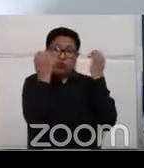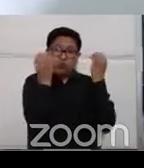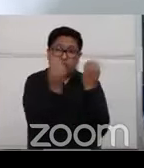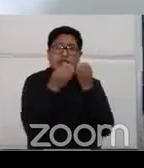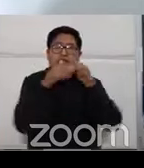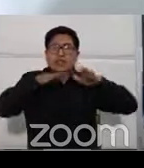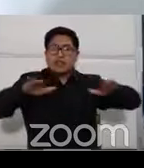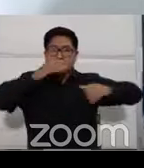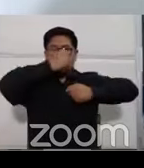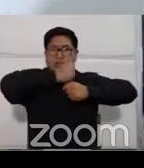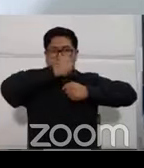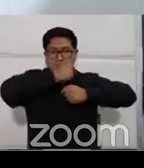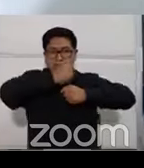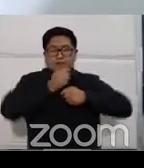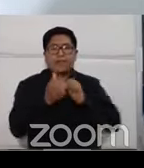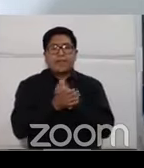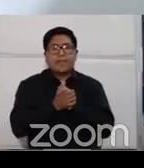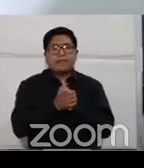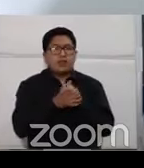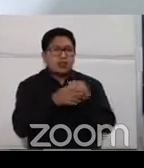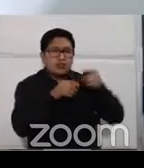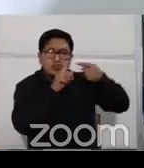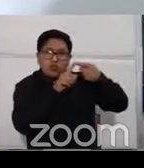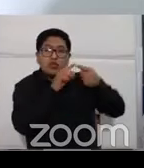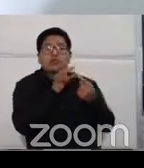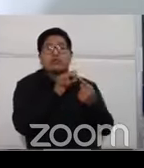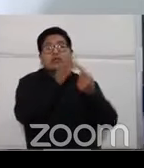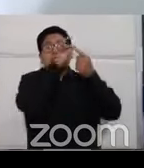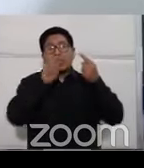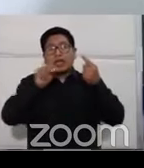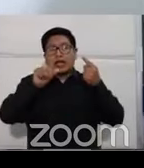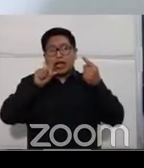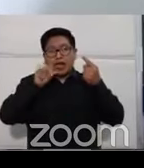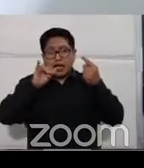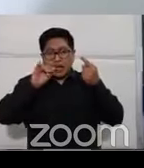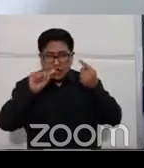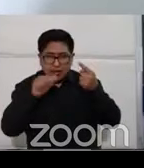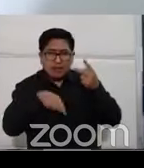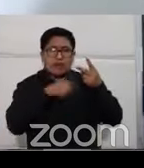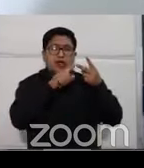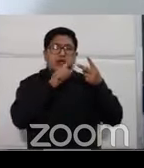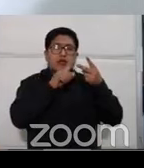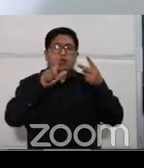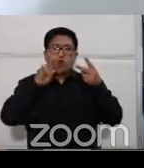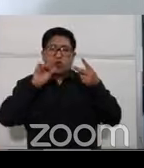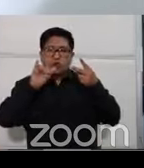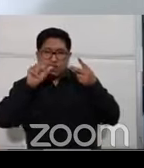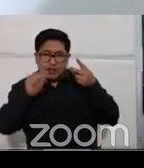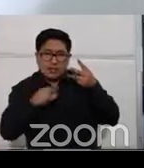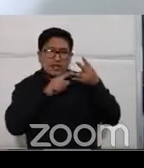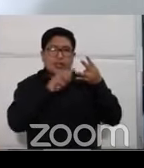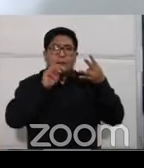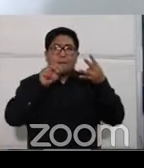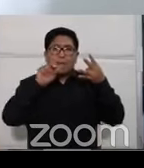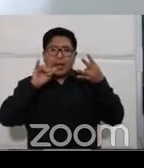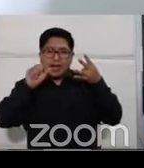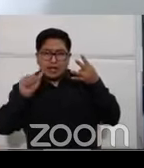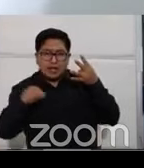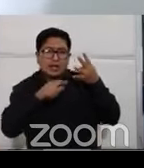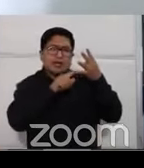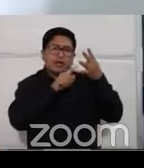particularmente a nadie a mendoza alud rivera avelar ruiz a maría condori a perú